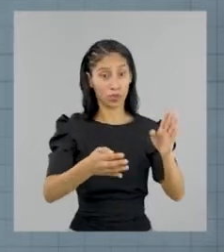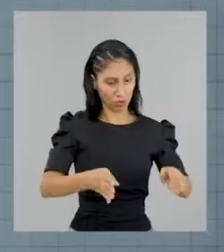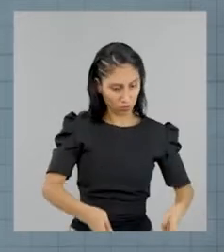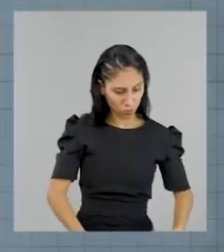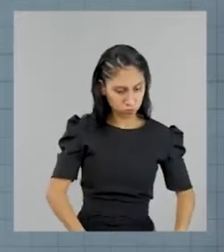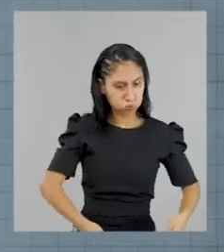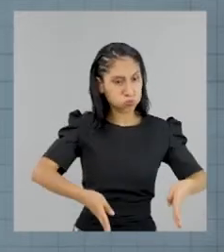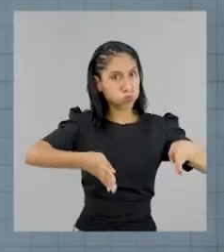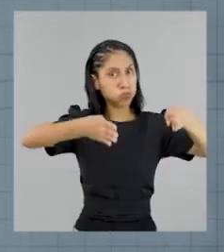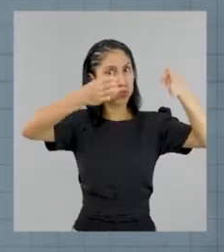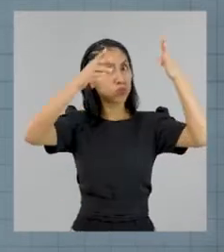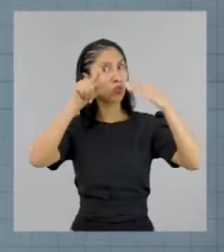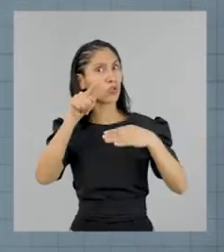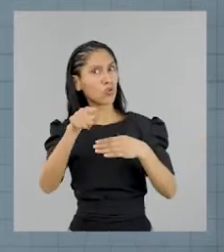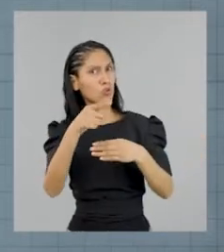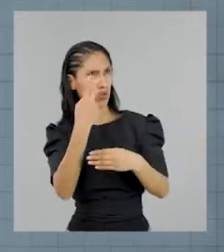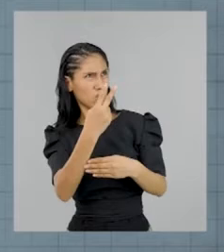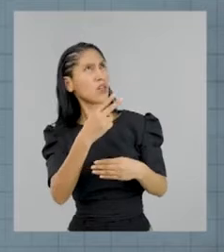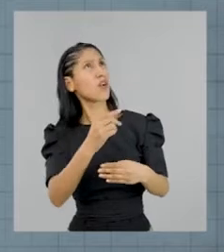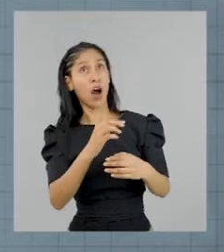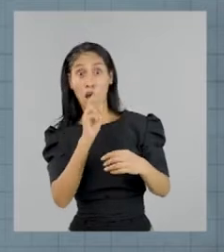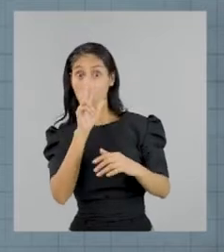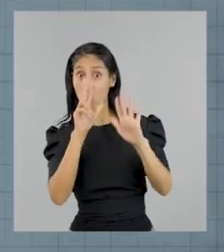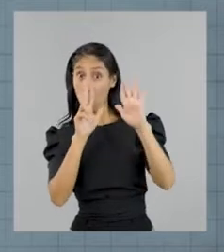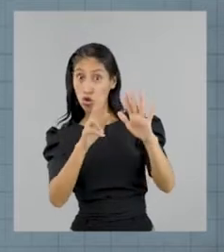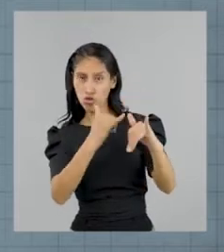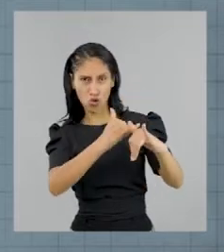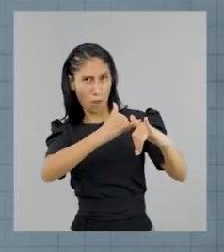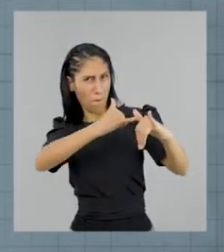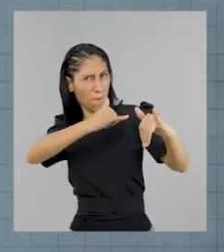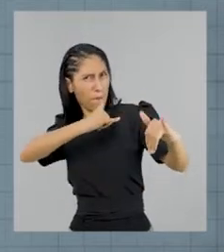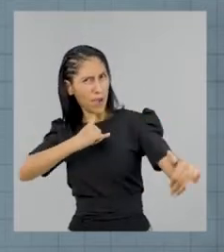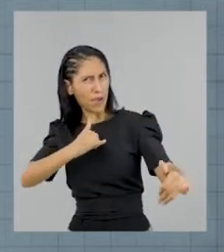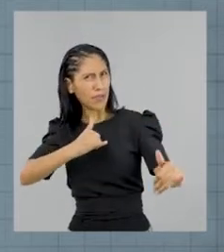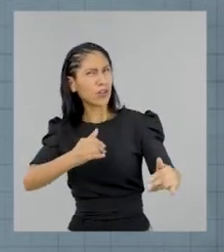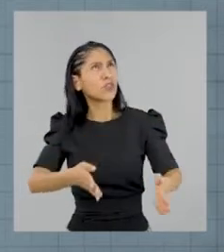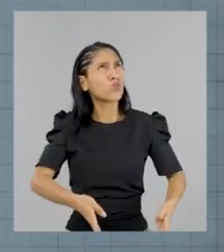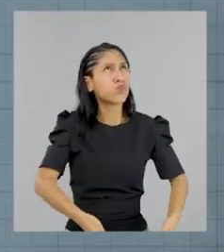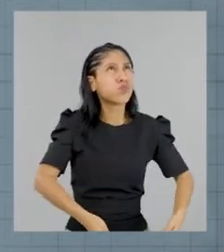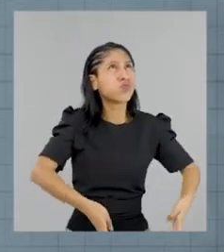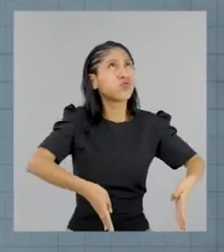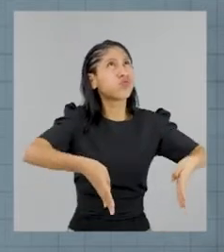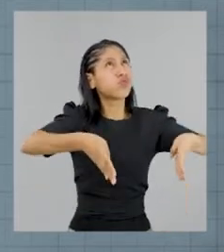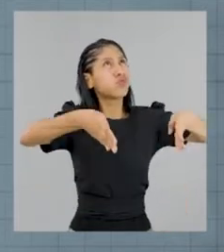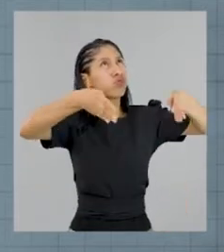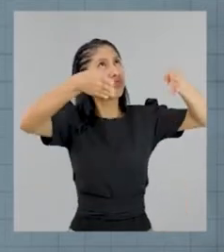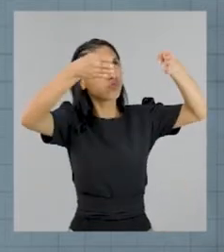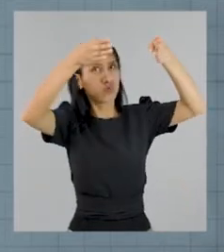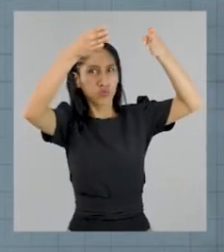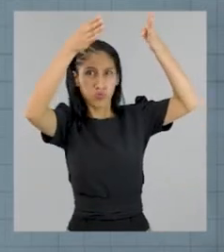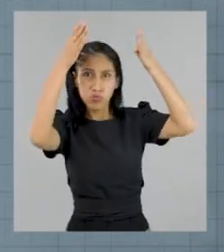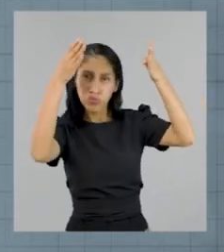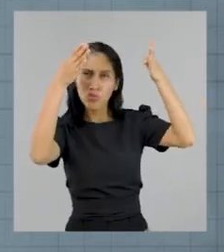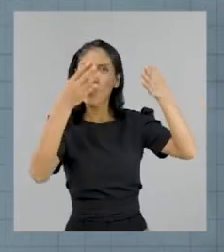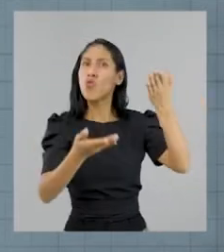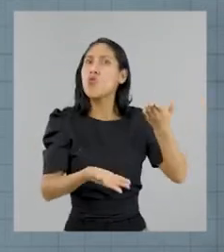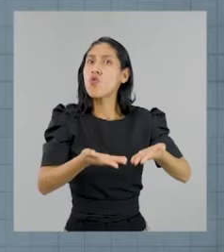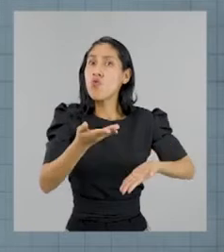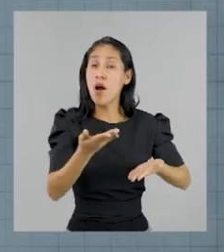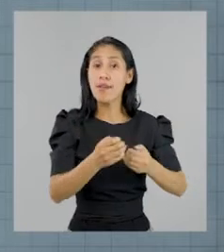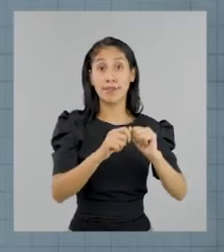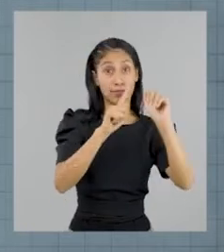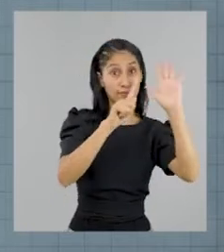uno se encuentra a 8 metros de la base del edificio y el ángulo de elevación con que se observa la parte superior